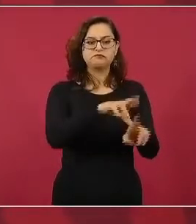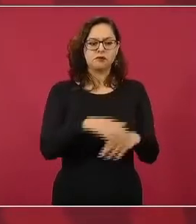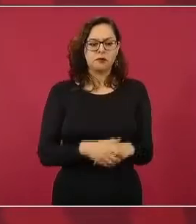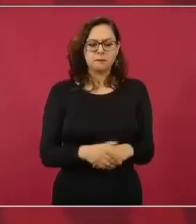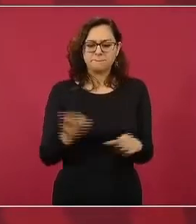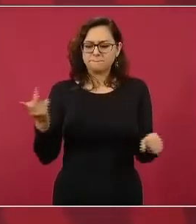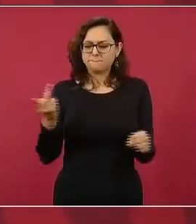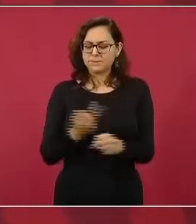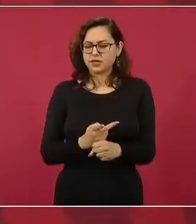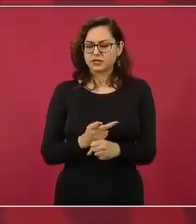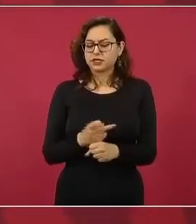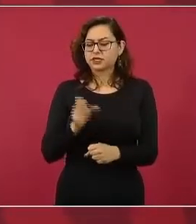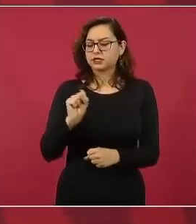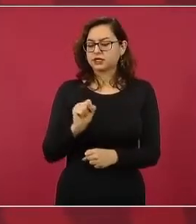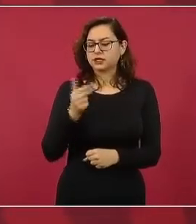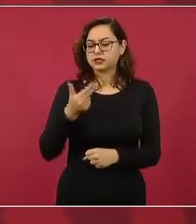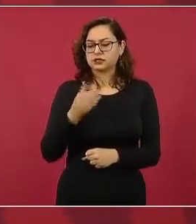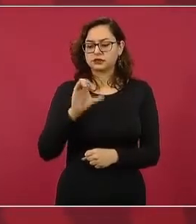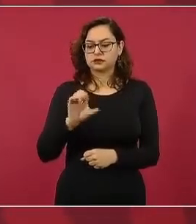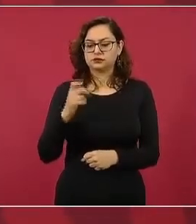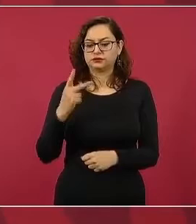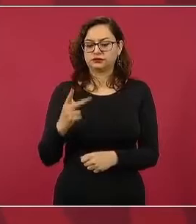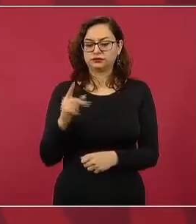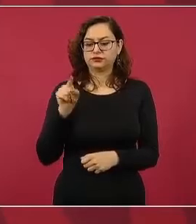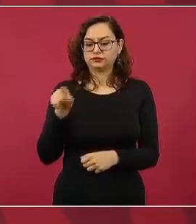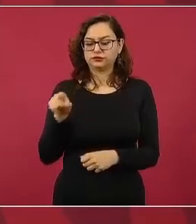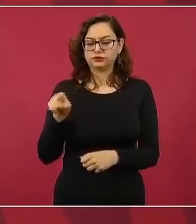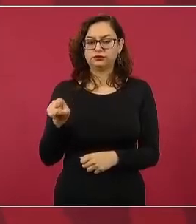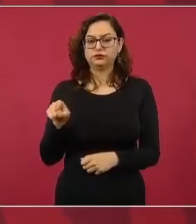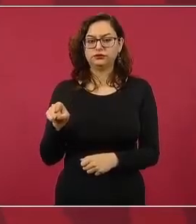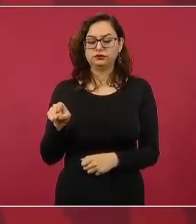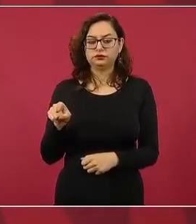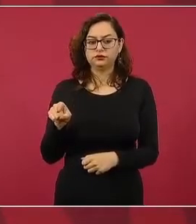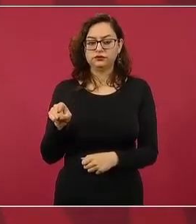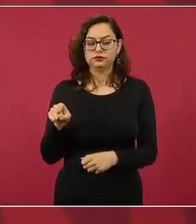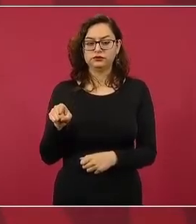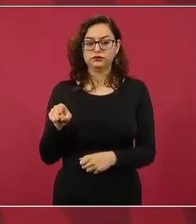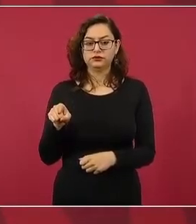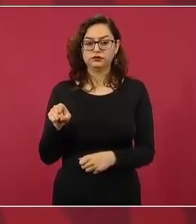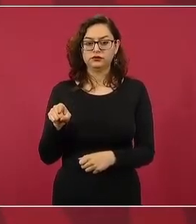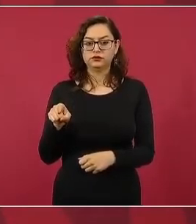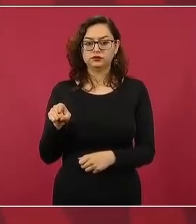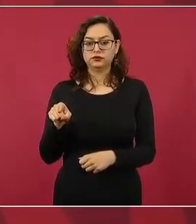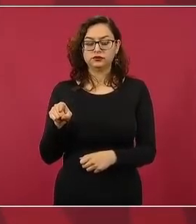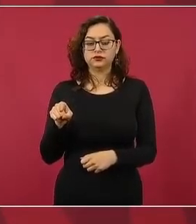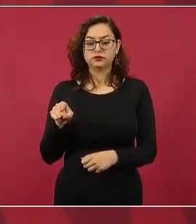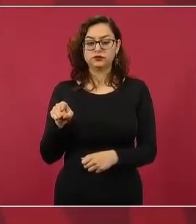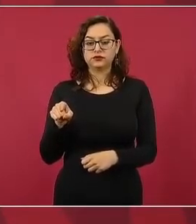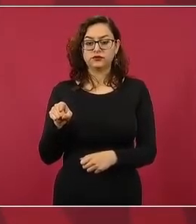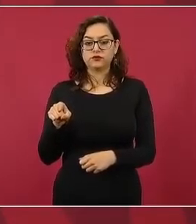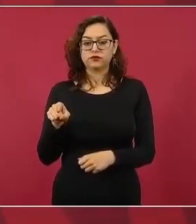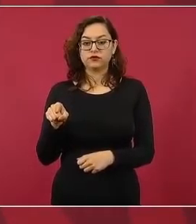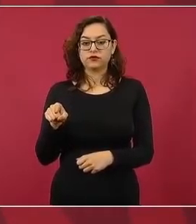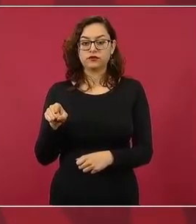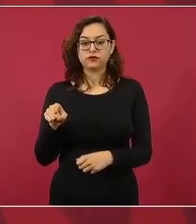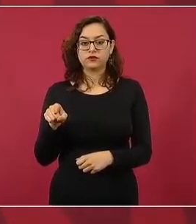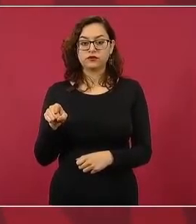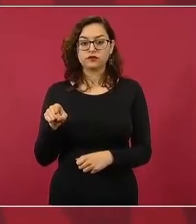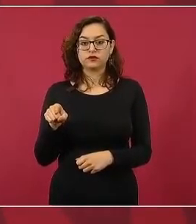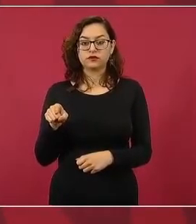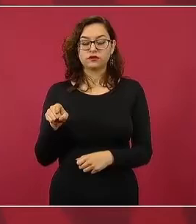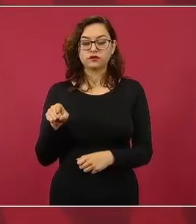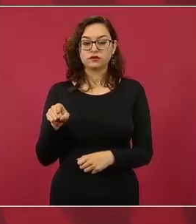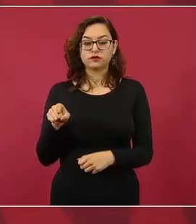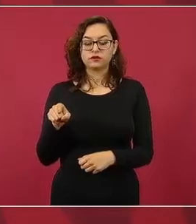Y finalmente, presidente, si sabe si la Secretaría de Hacienda ya enviará la respuesta formal al INE sobre el asunto del presupuesto, aunque ya sabemos en